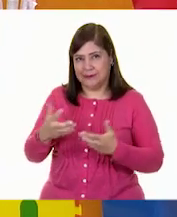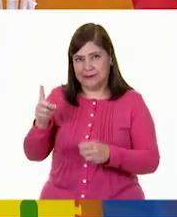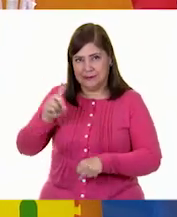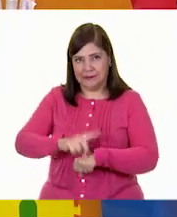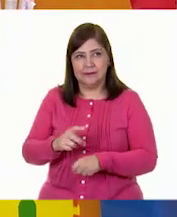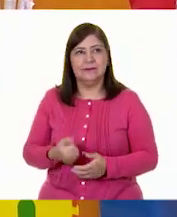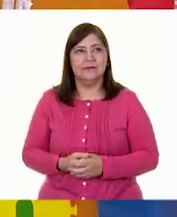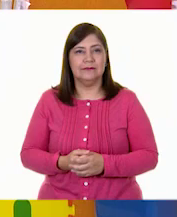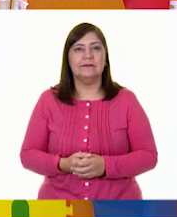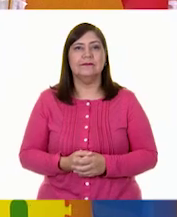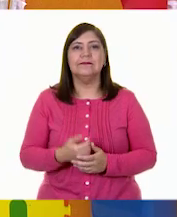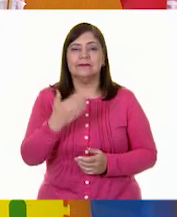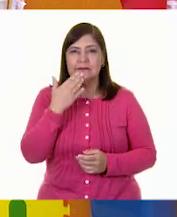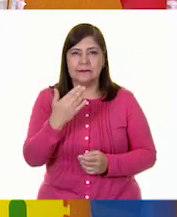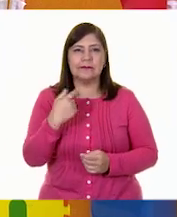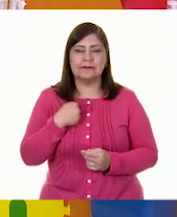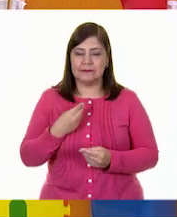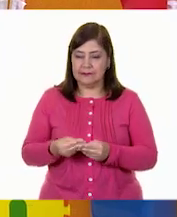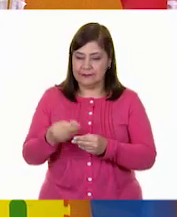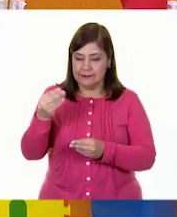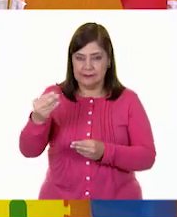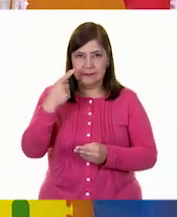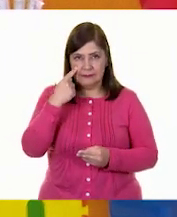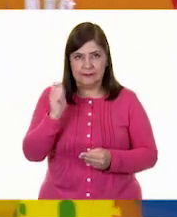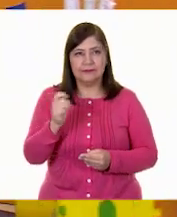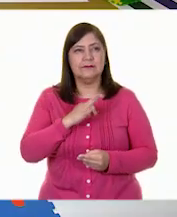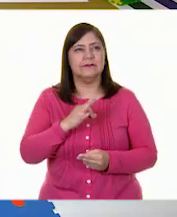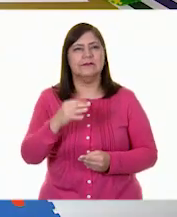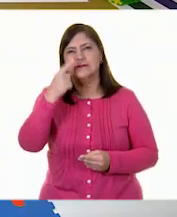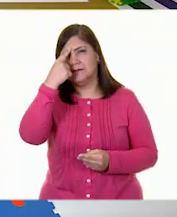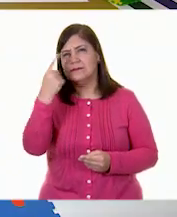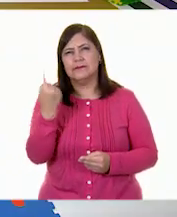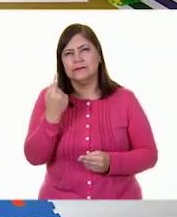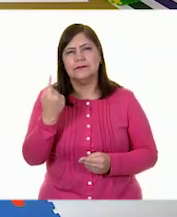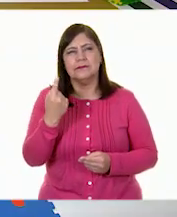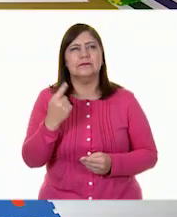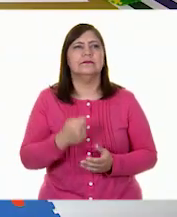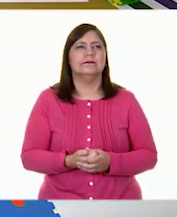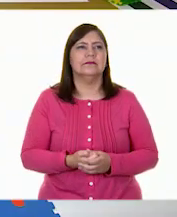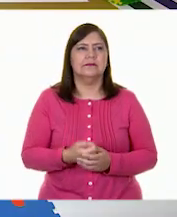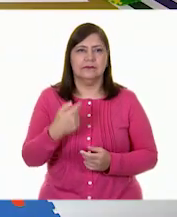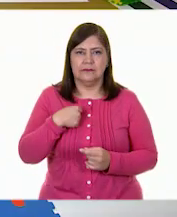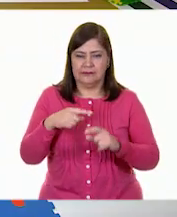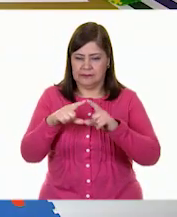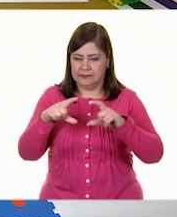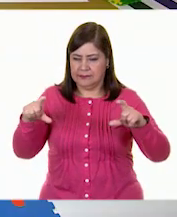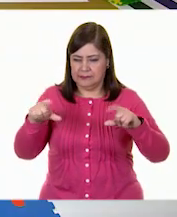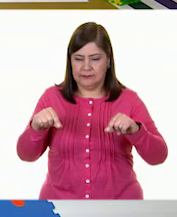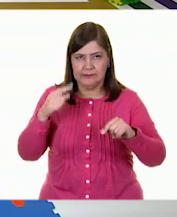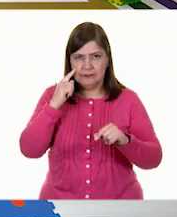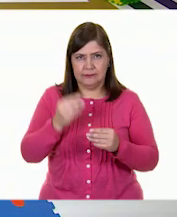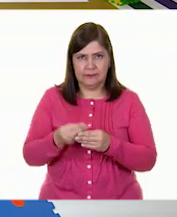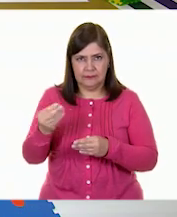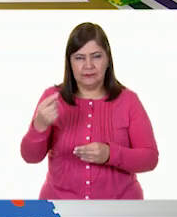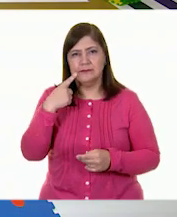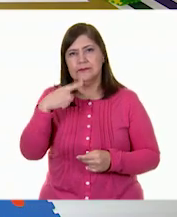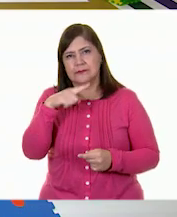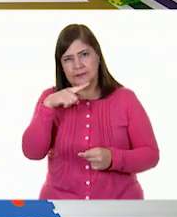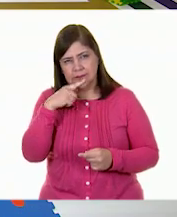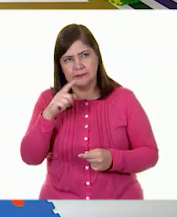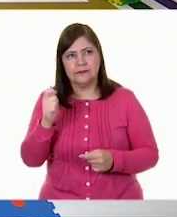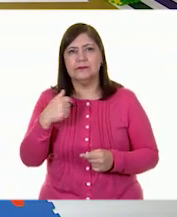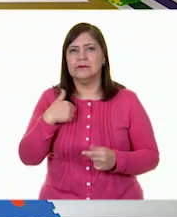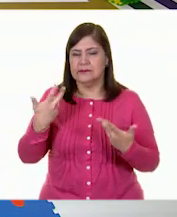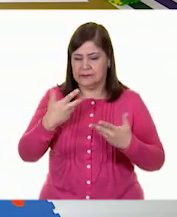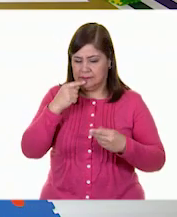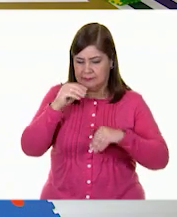¿Sale? Uh-huh. Bueno, te voy a dar una tarjetita. ¿Sí? Para que puedas, mira, aquí te doy una tarjetita, aquí bien. Hay lápices. Yo también voy a hacer